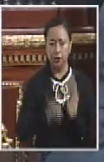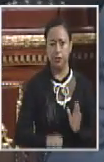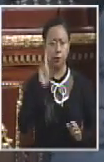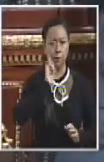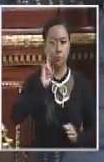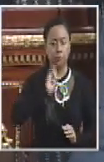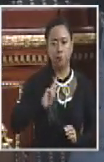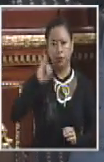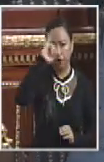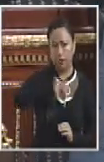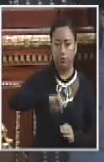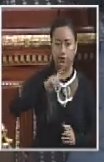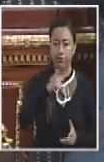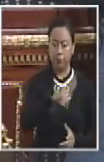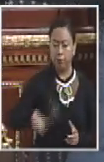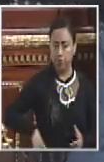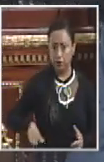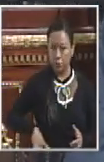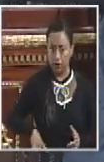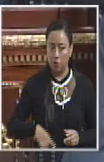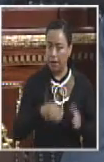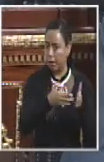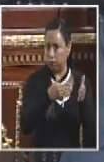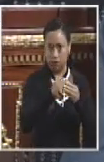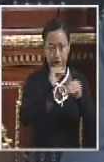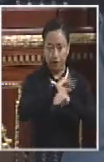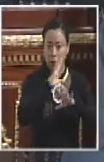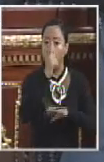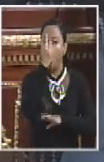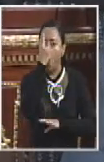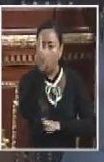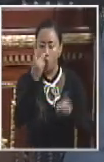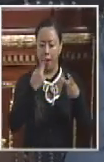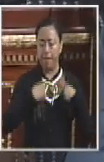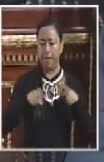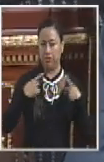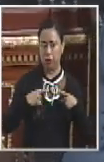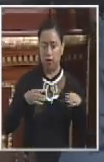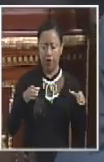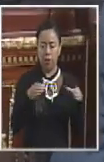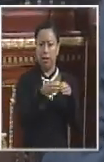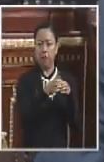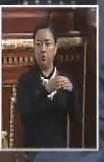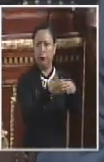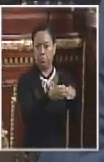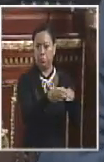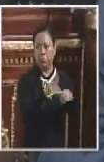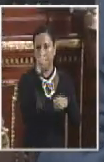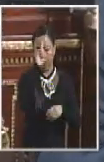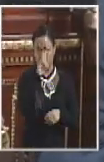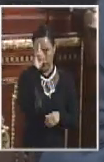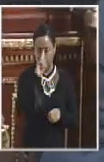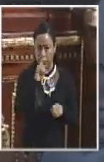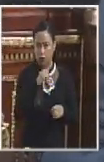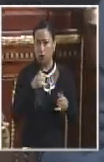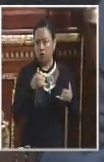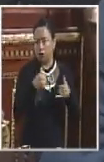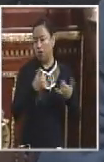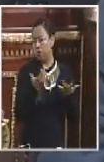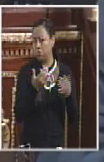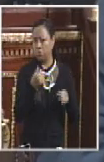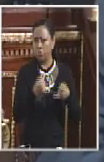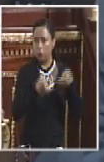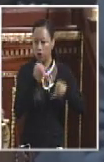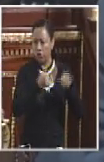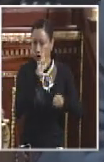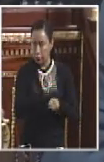de contener el nombre de una sola persona de entre la terna que envió el Consejo Judicial Ciudadano. La